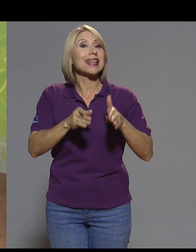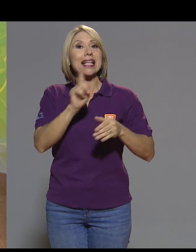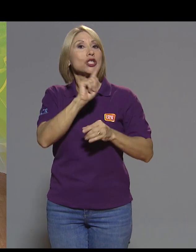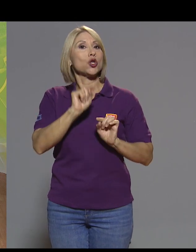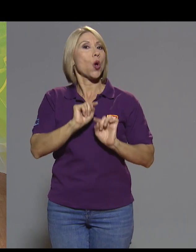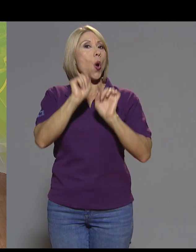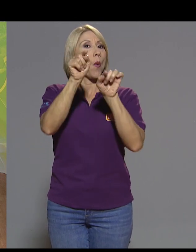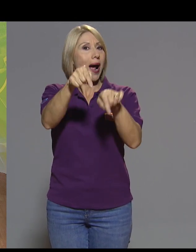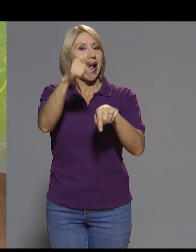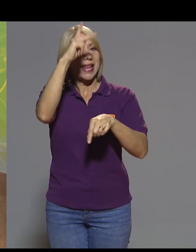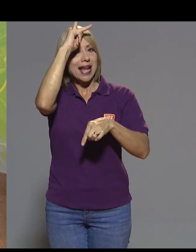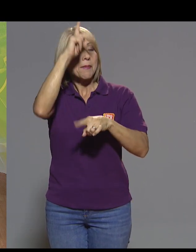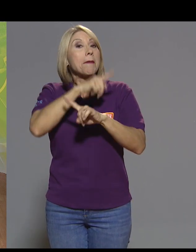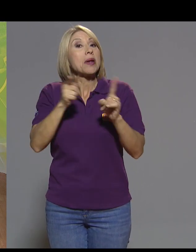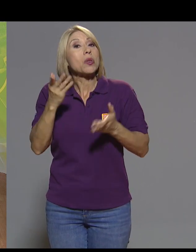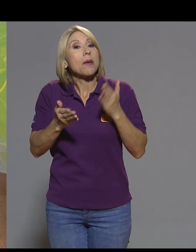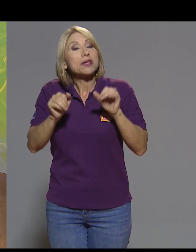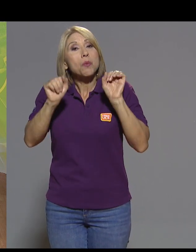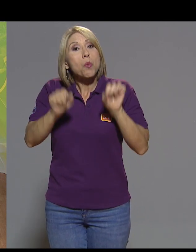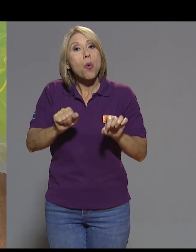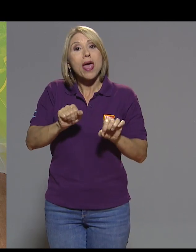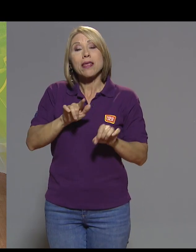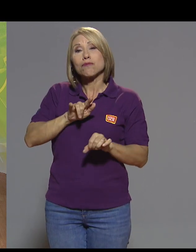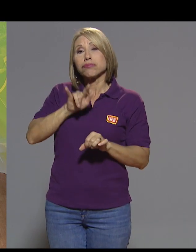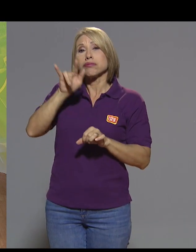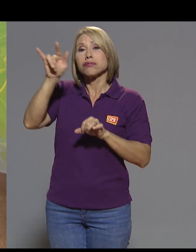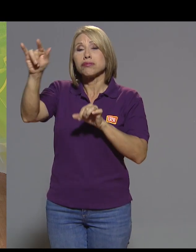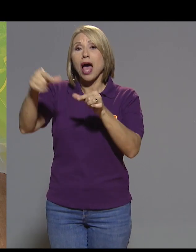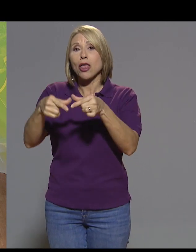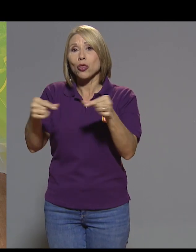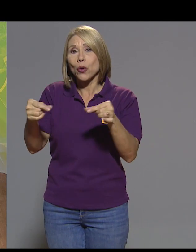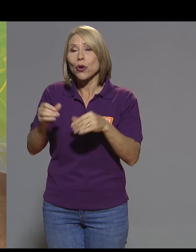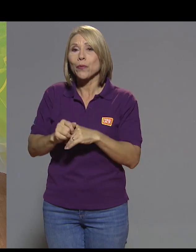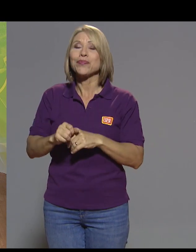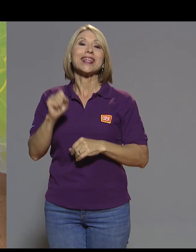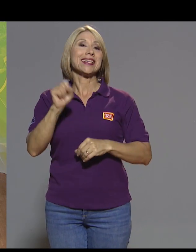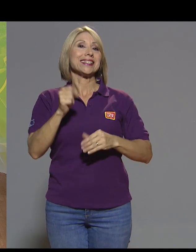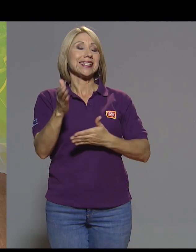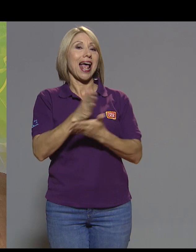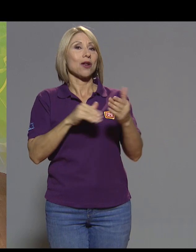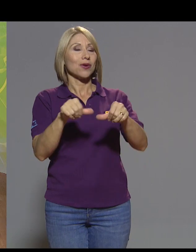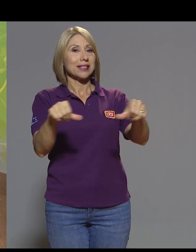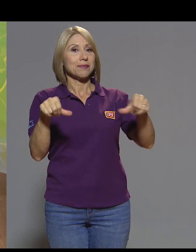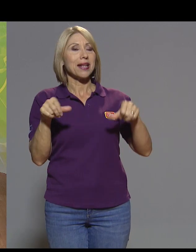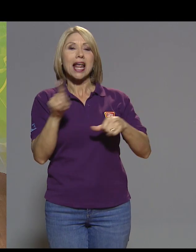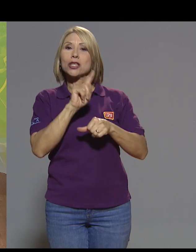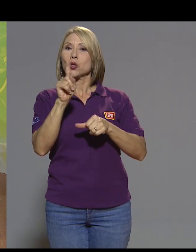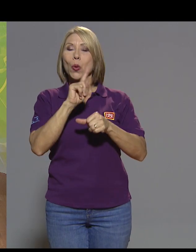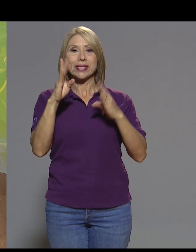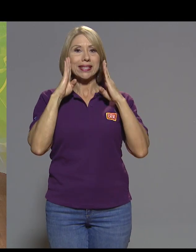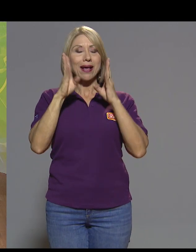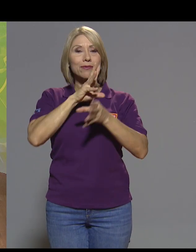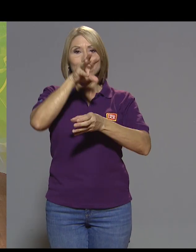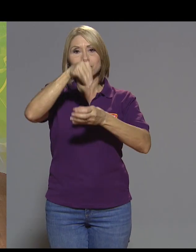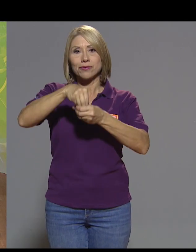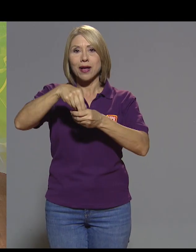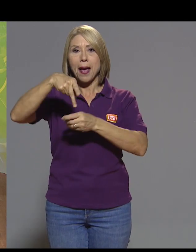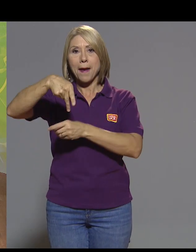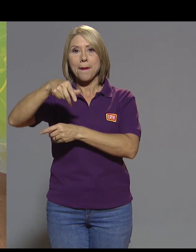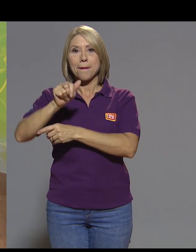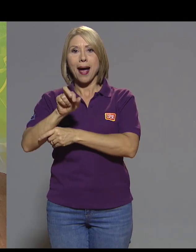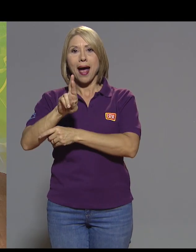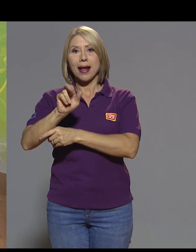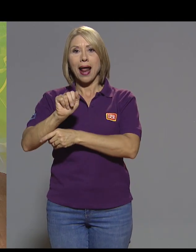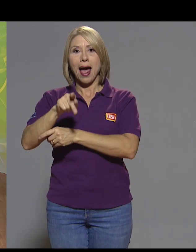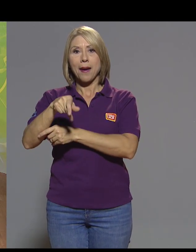paralímpicos en tokio sí exacto hay disciplinas que como decir no están contempladas dentro de lo que es el ciclo a nivel del para pan